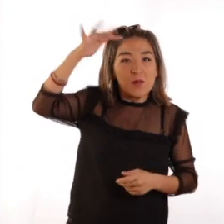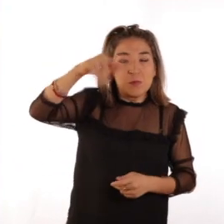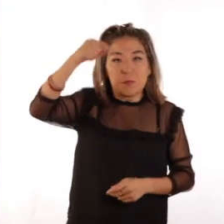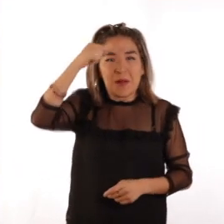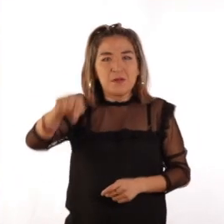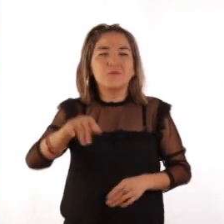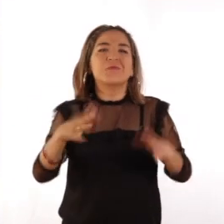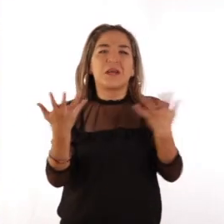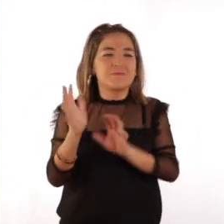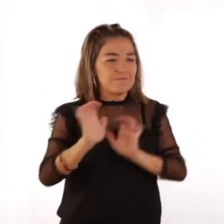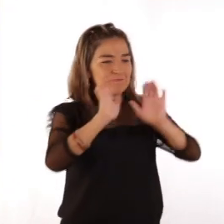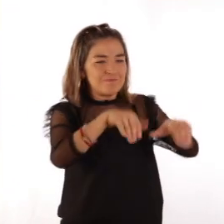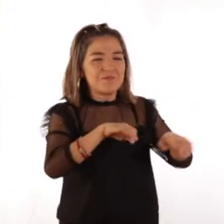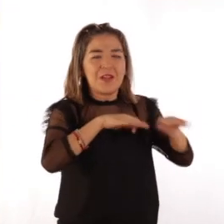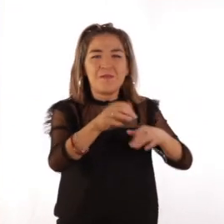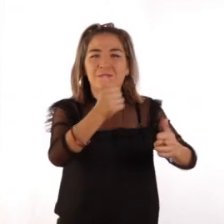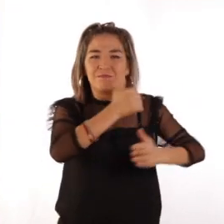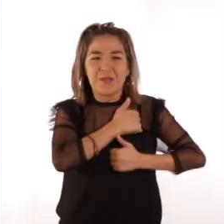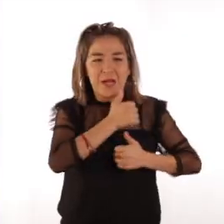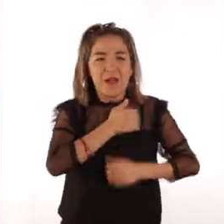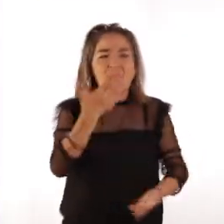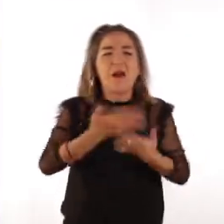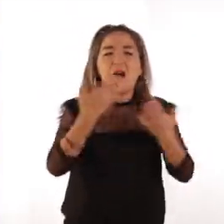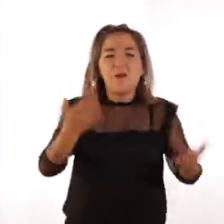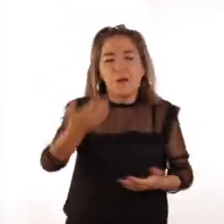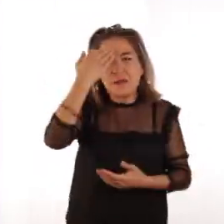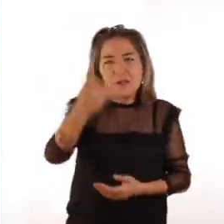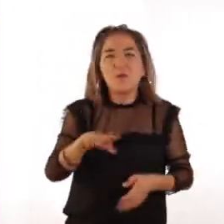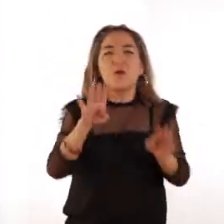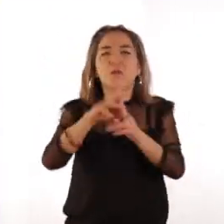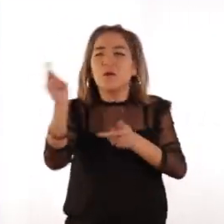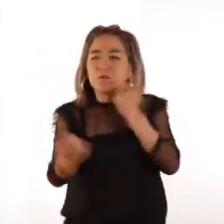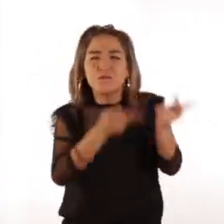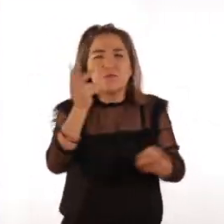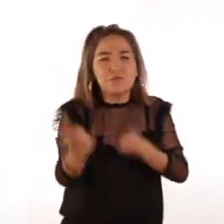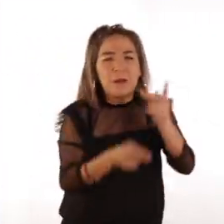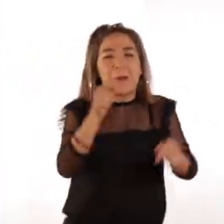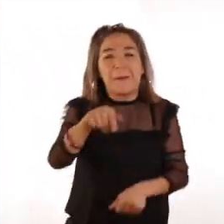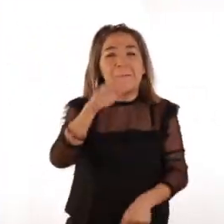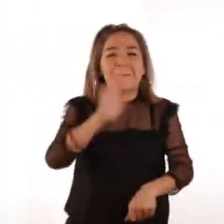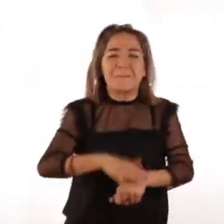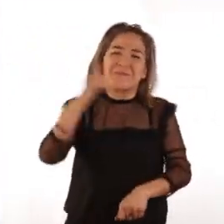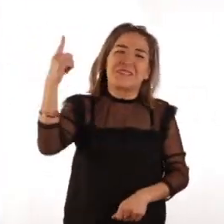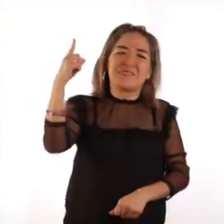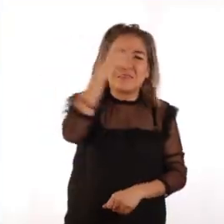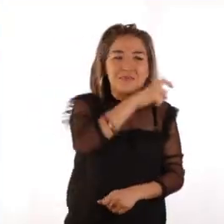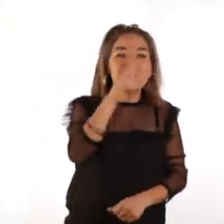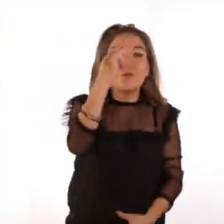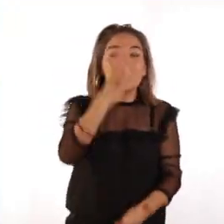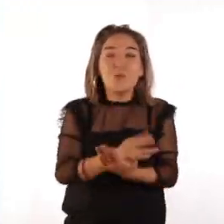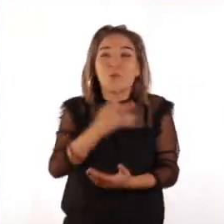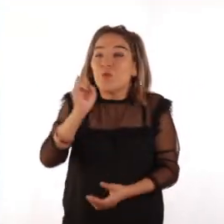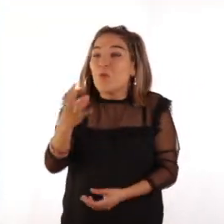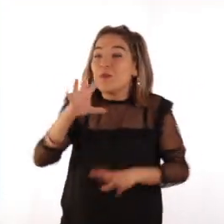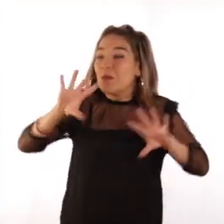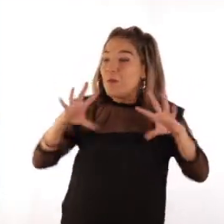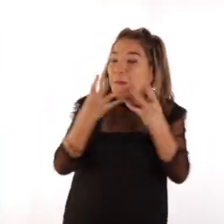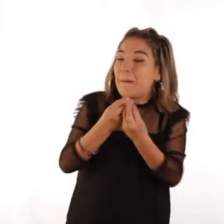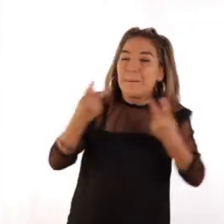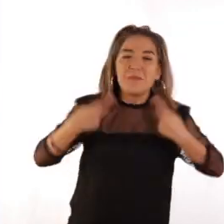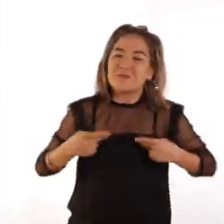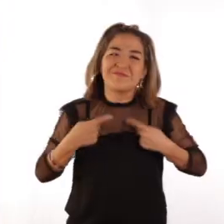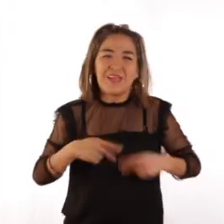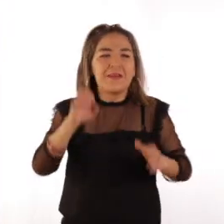que eran idóneos para el servicio militar. Actualmente los censos contienen información más compleja que un simple conteo